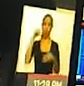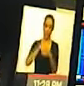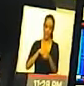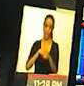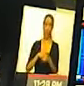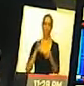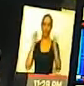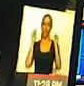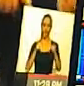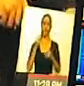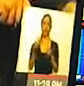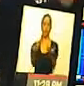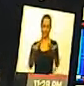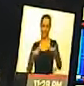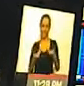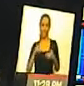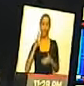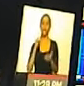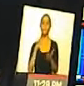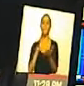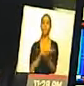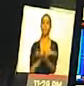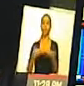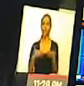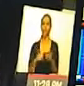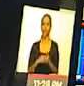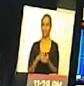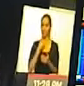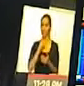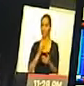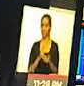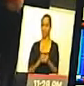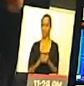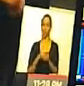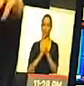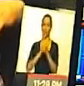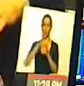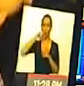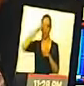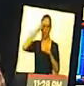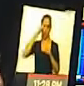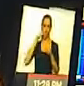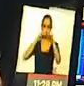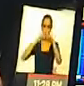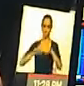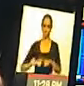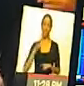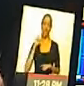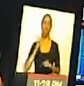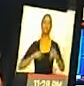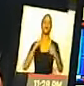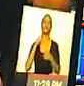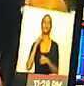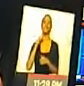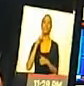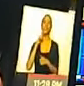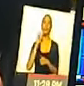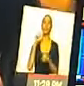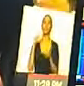eso nos va a generar 30 mil millones por la medida de la chiquita. Compañero Jorge Rodríguez ha contabilizado y habla de más de 120